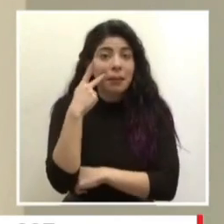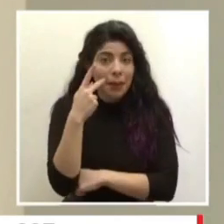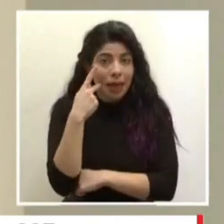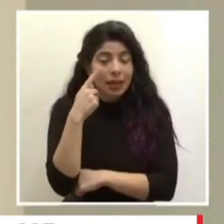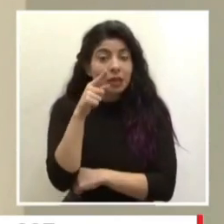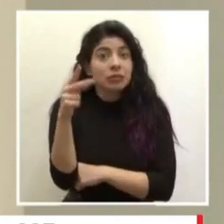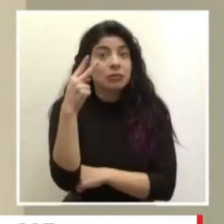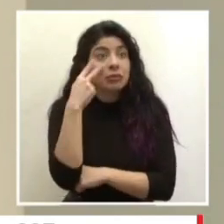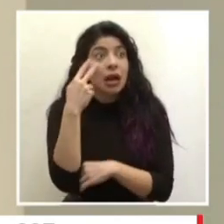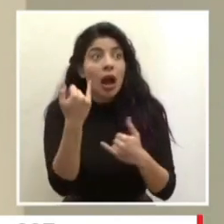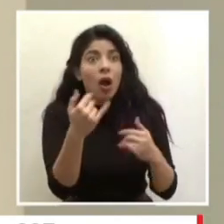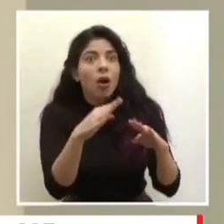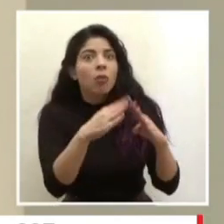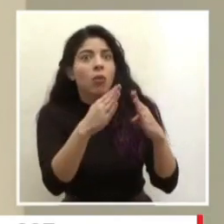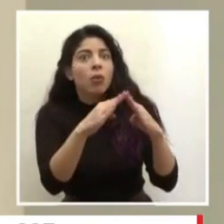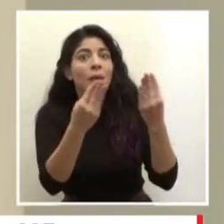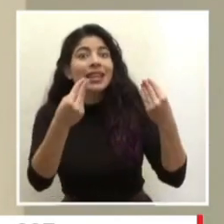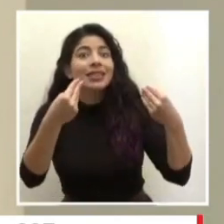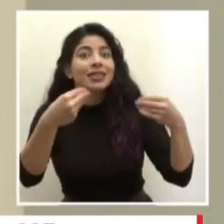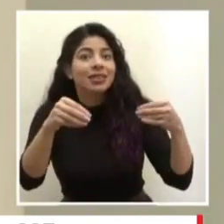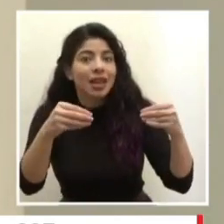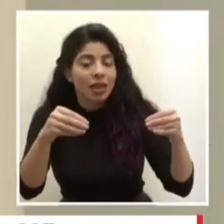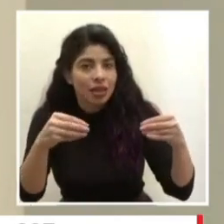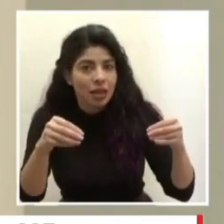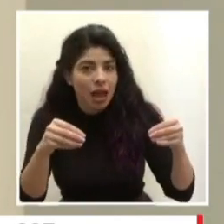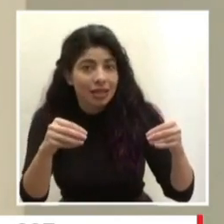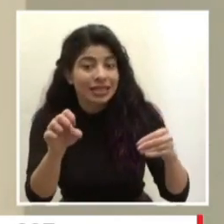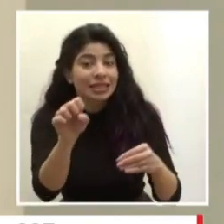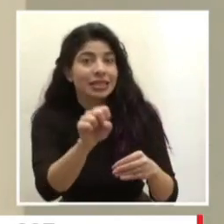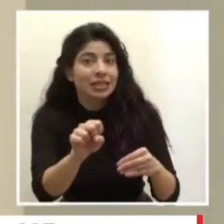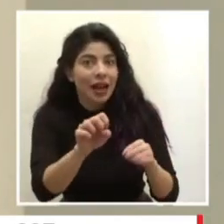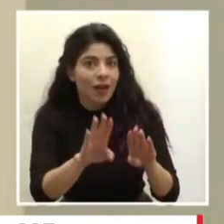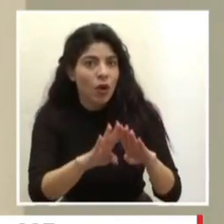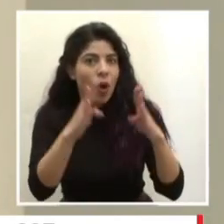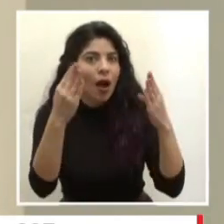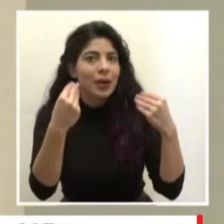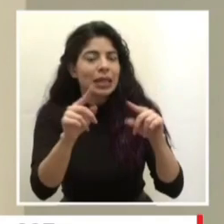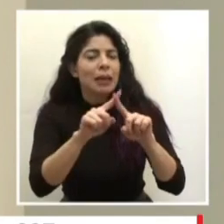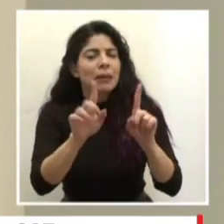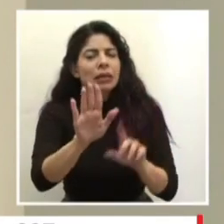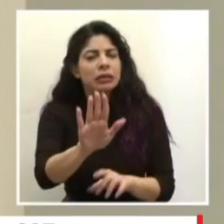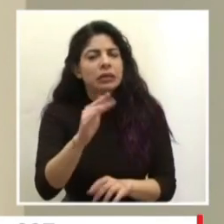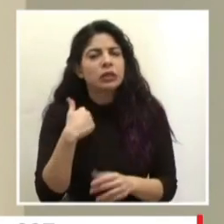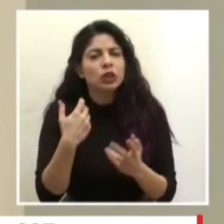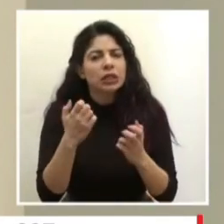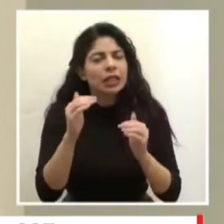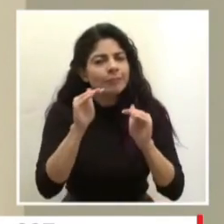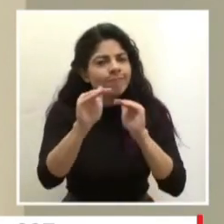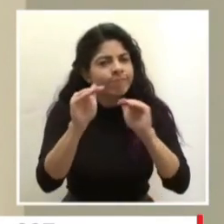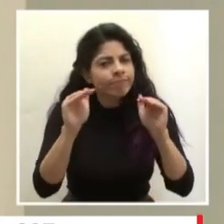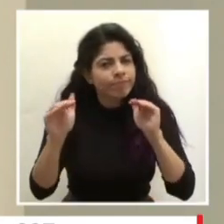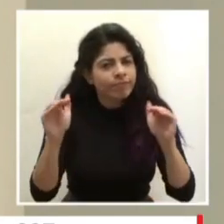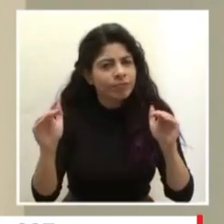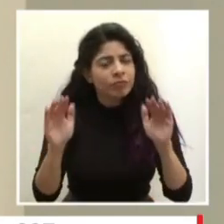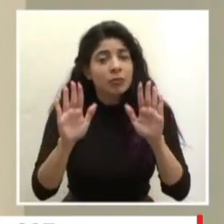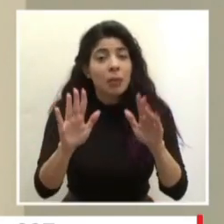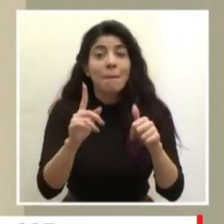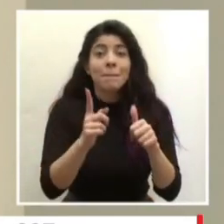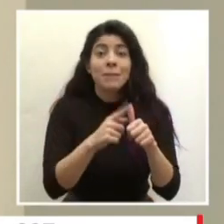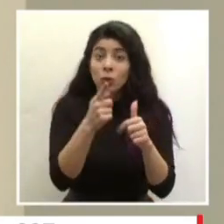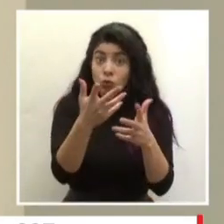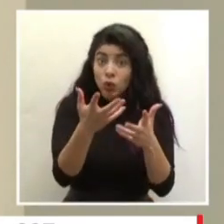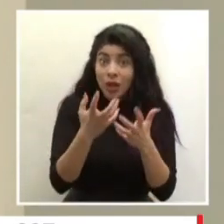Ustedes ven que ya estamos habilitando las tiendas a partir del sábado, pero yo quiero hacer un llamado a que, primero, si quieren